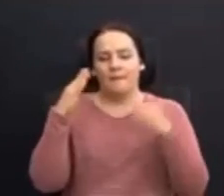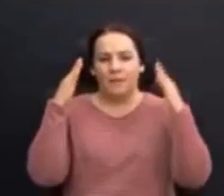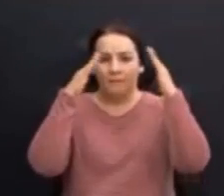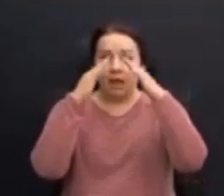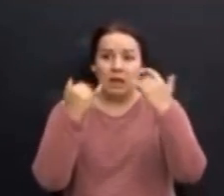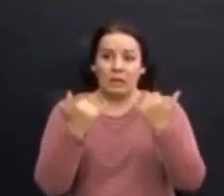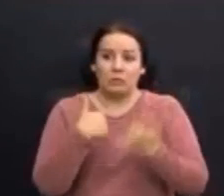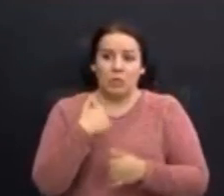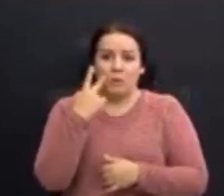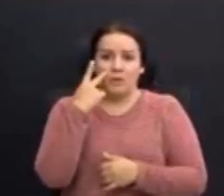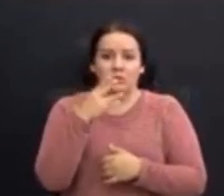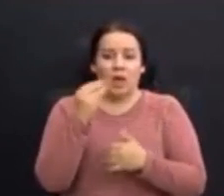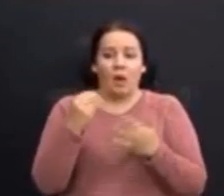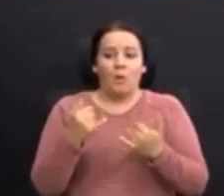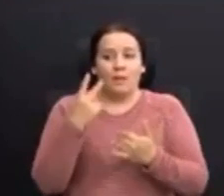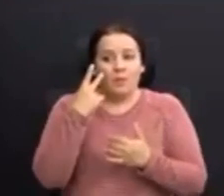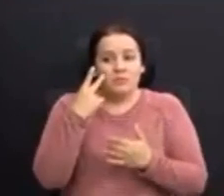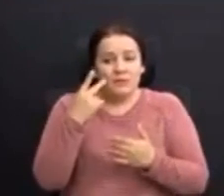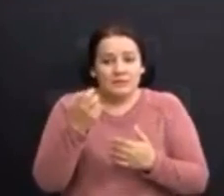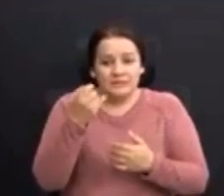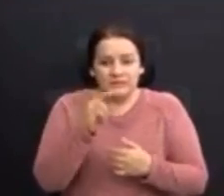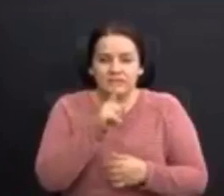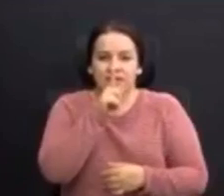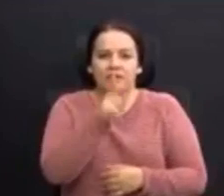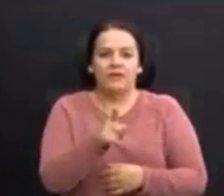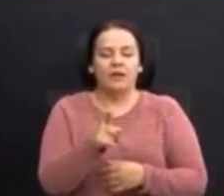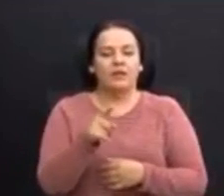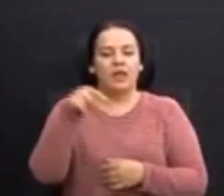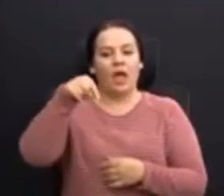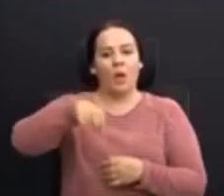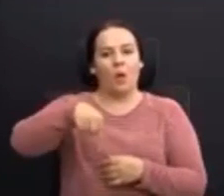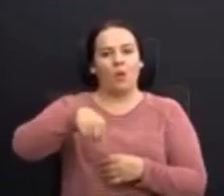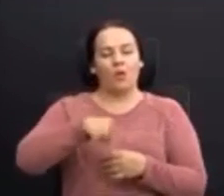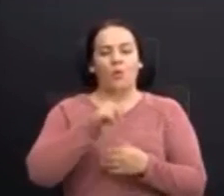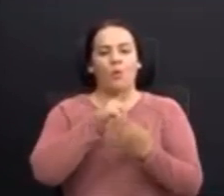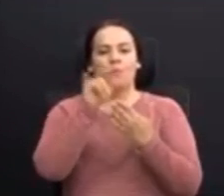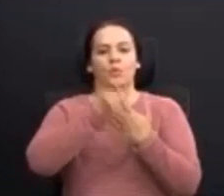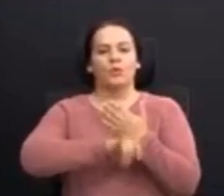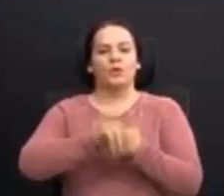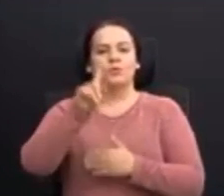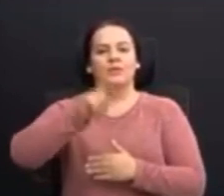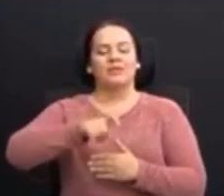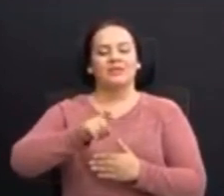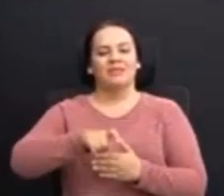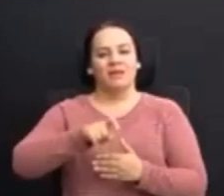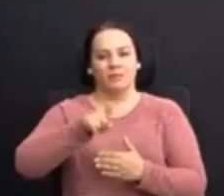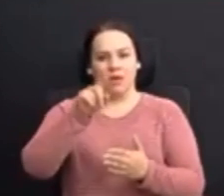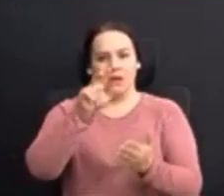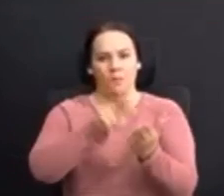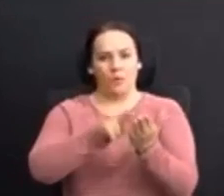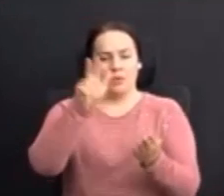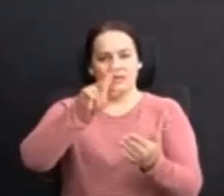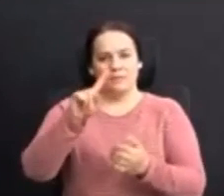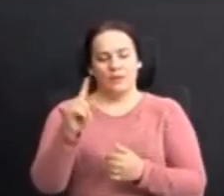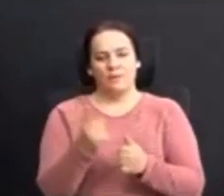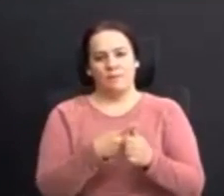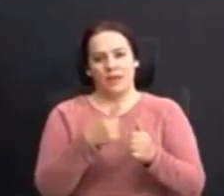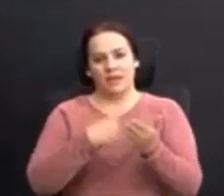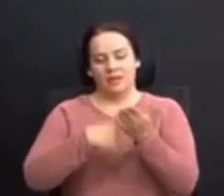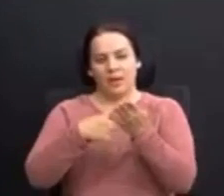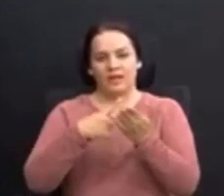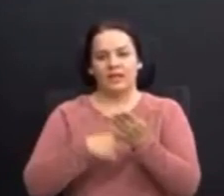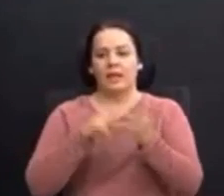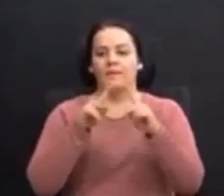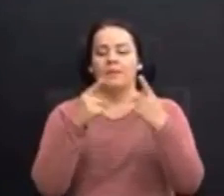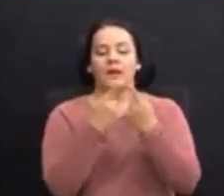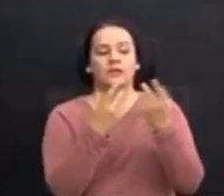ver si esa bula papal se hace realidad hoy con un proyecto que tiene que aprobarse hoy en primer debate. La fracción del Partido Unidad